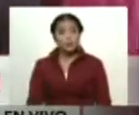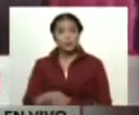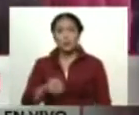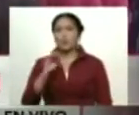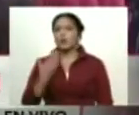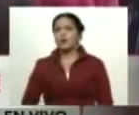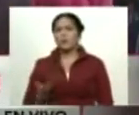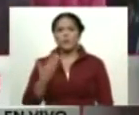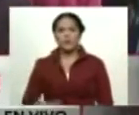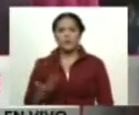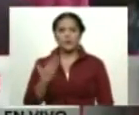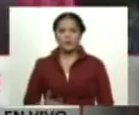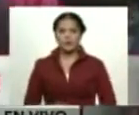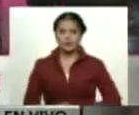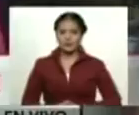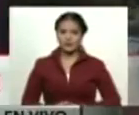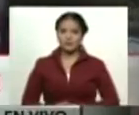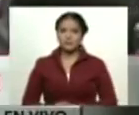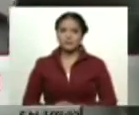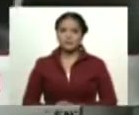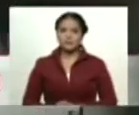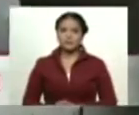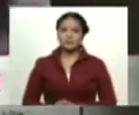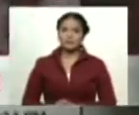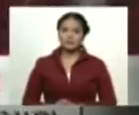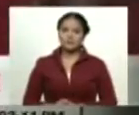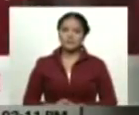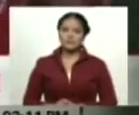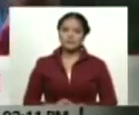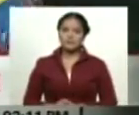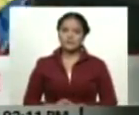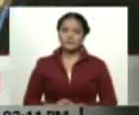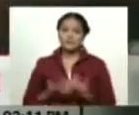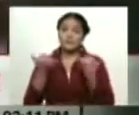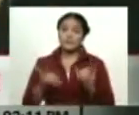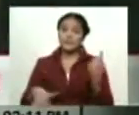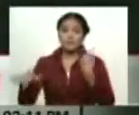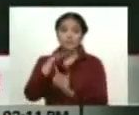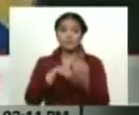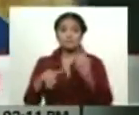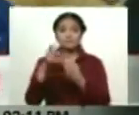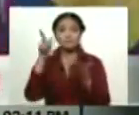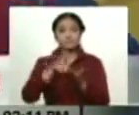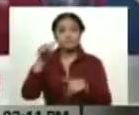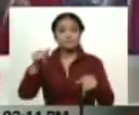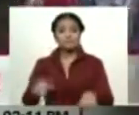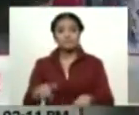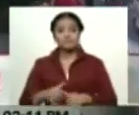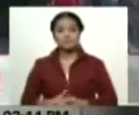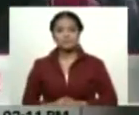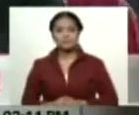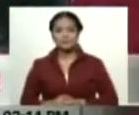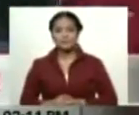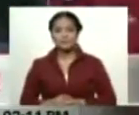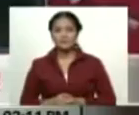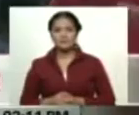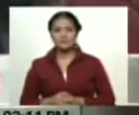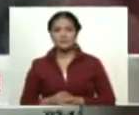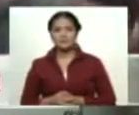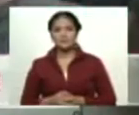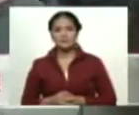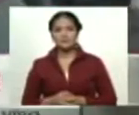peso significativo. En todo caso, estamos en un episodio en el cual nos encontramos en una encrucijada entre lo que podría